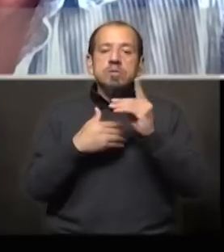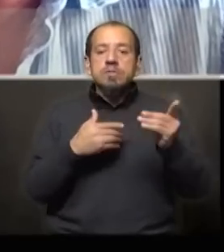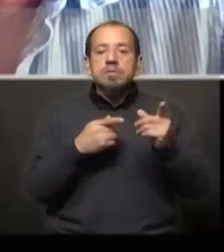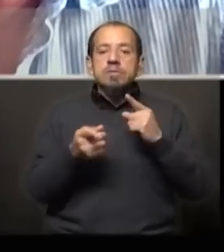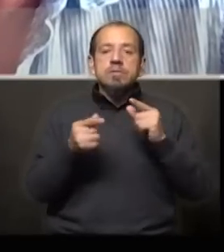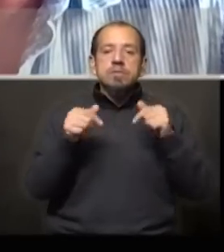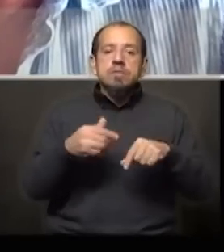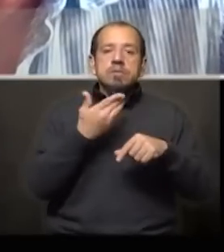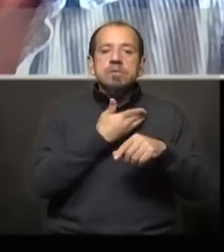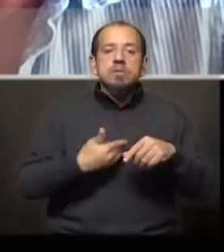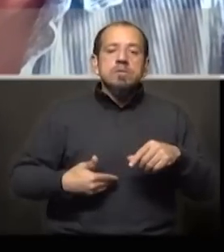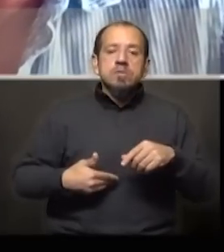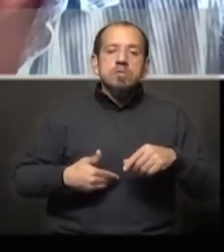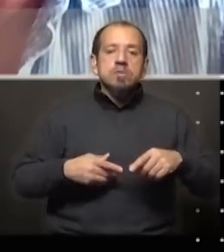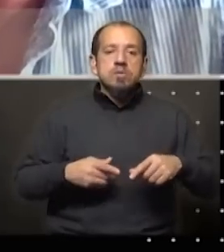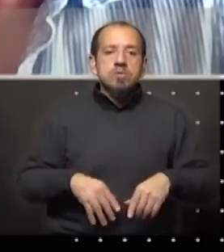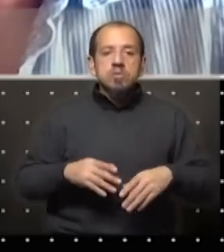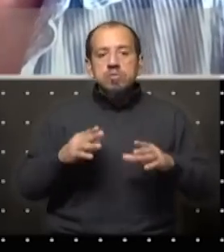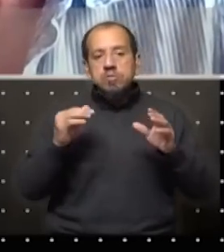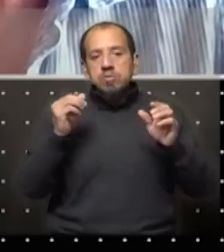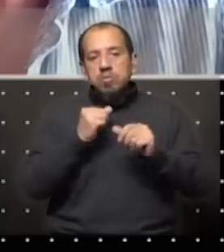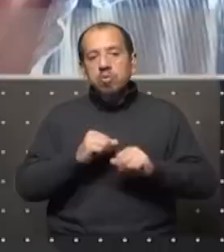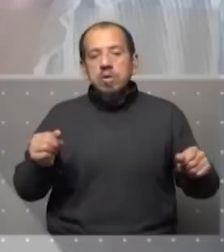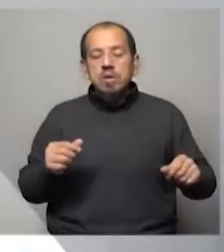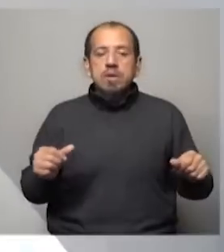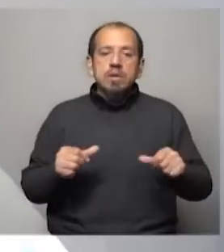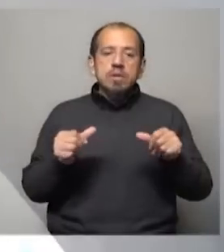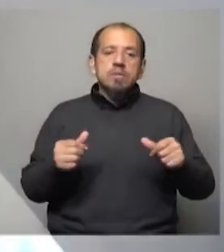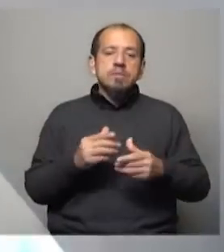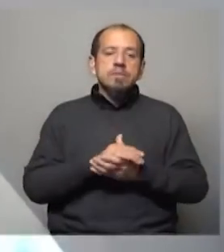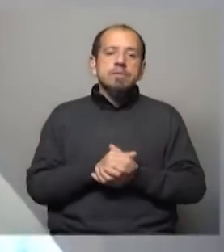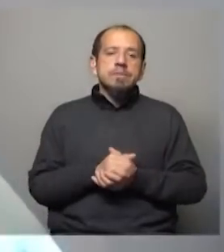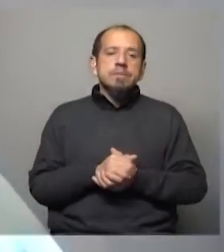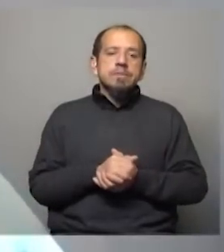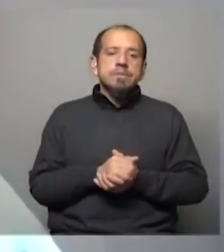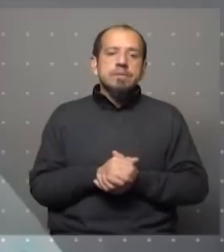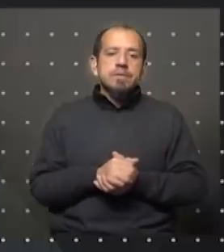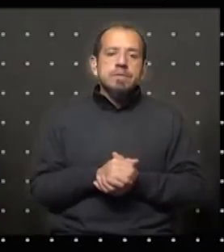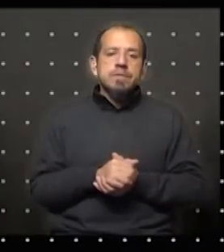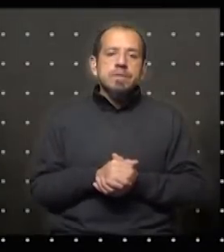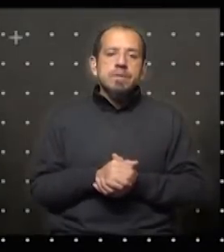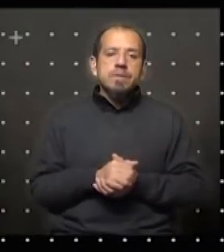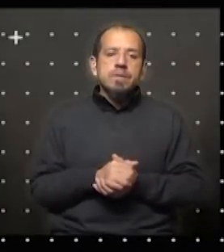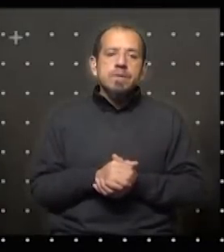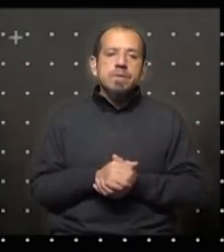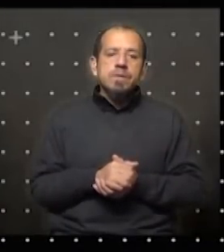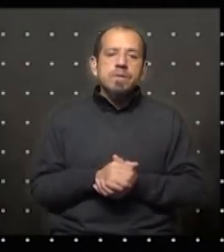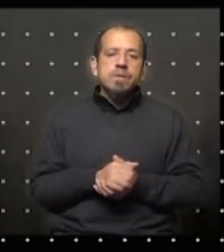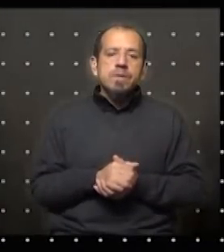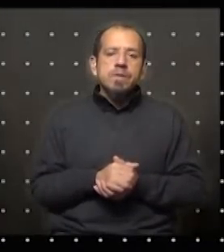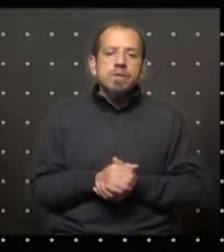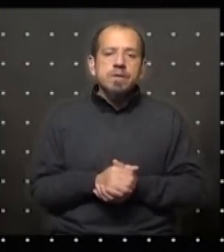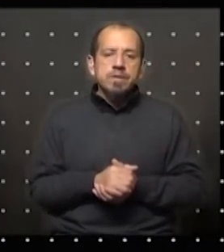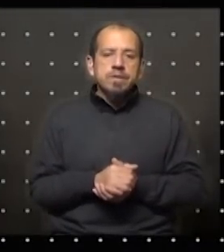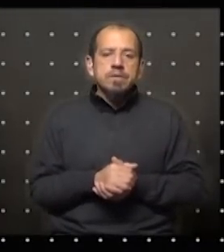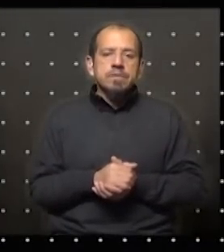este gobierno es incapaz de mantener el orden Ahora hay una situación que le